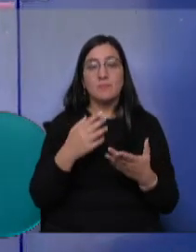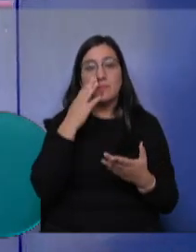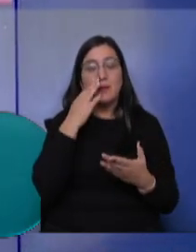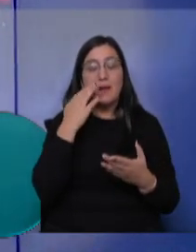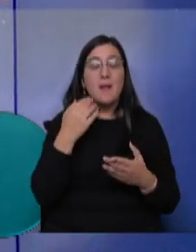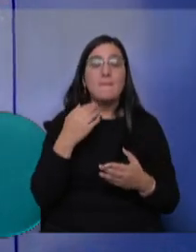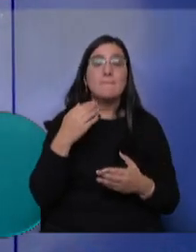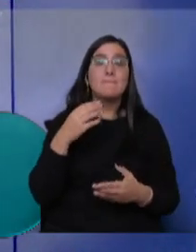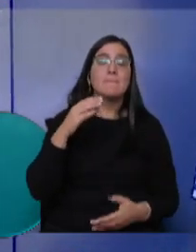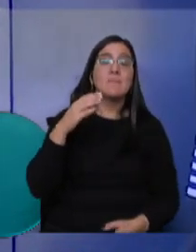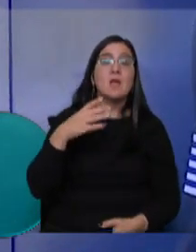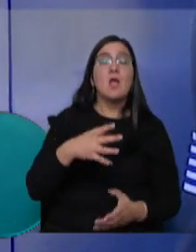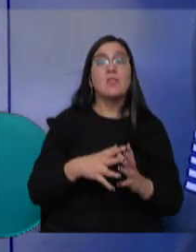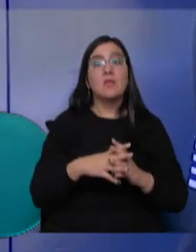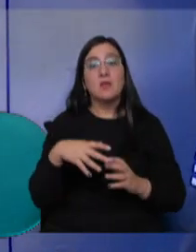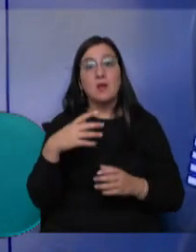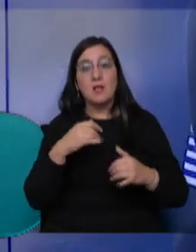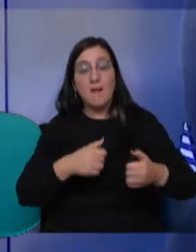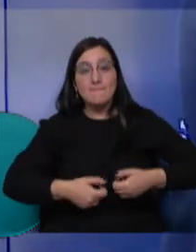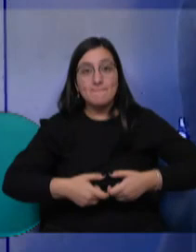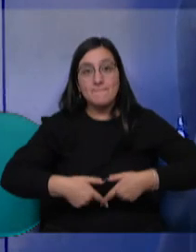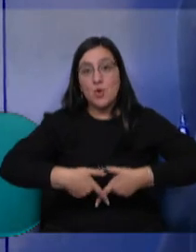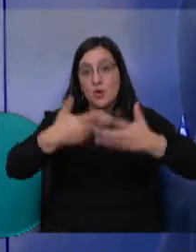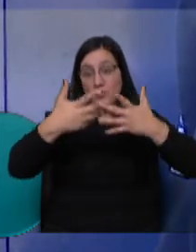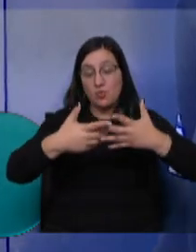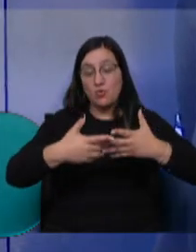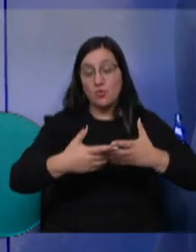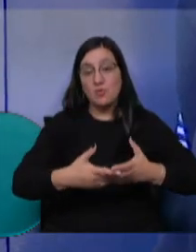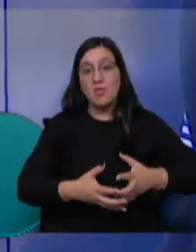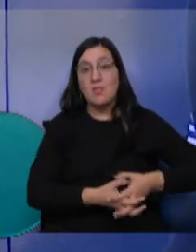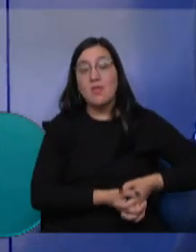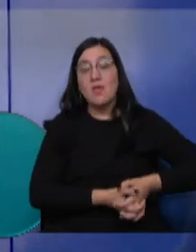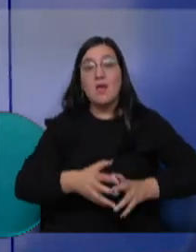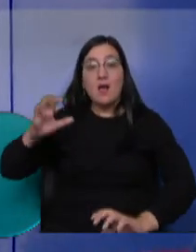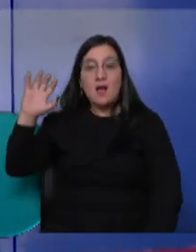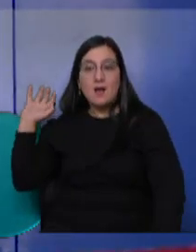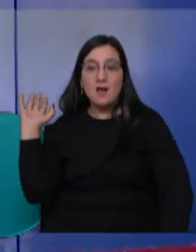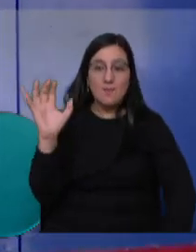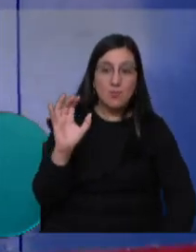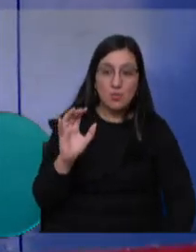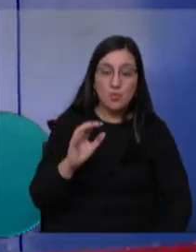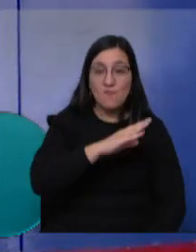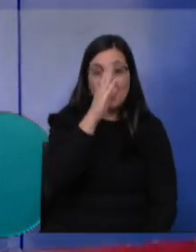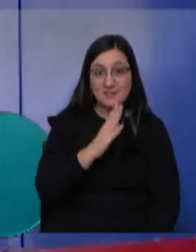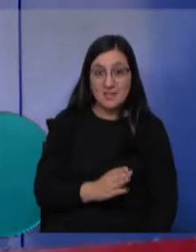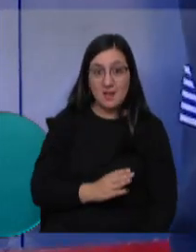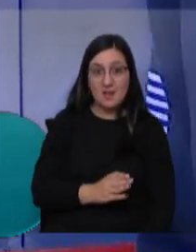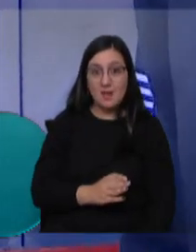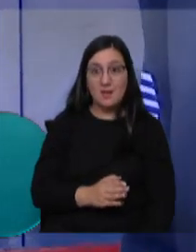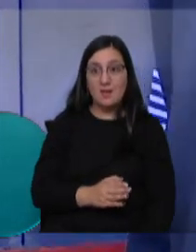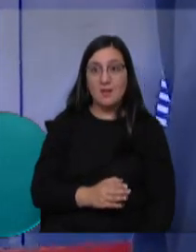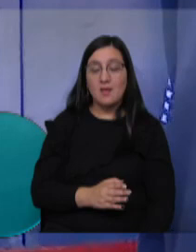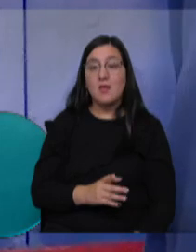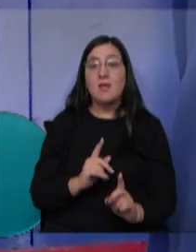de Clubes de Handball 2024 en nuestro país vecino, Brasil. Y